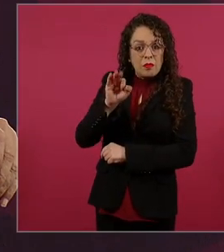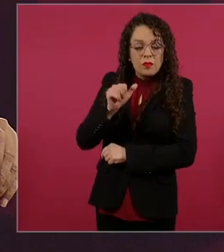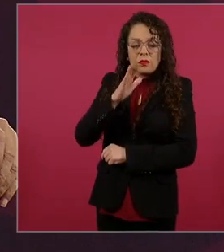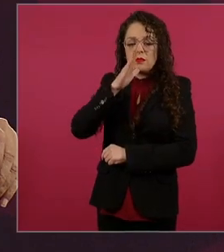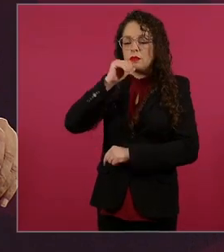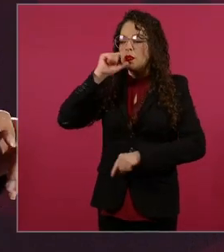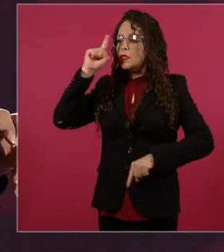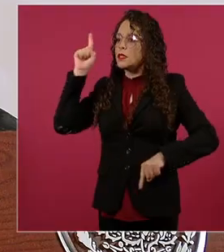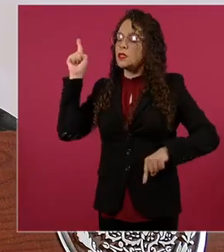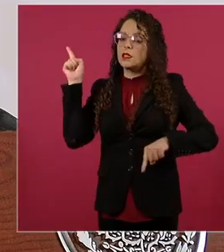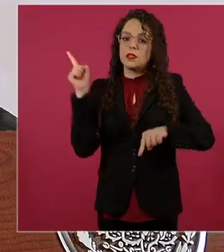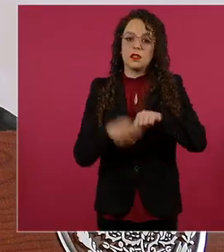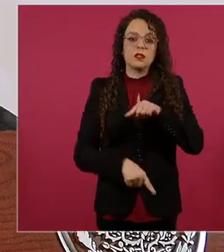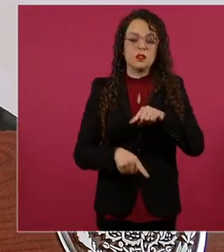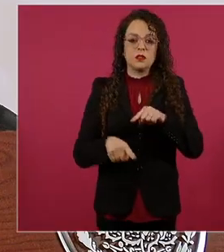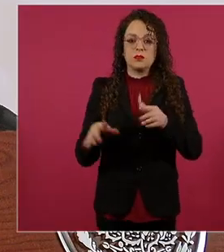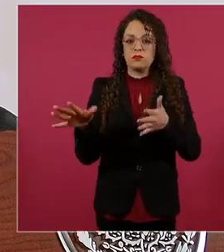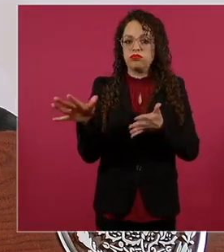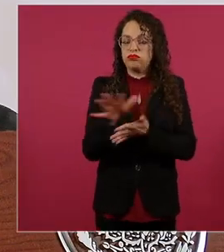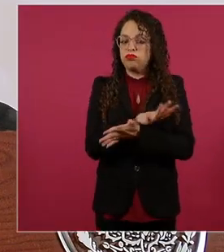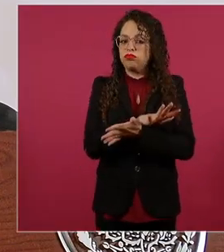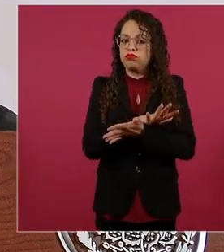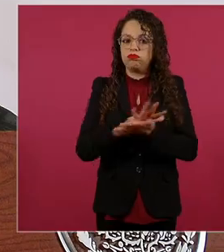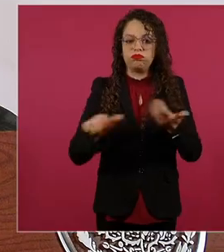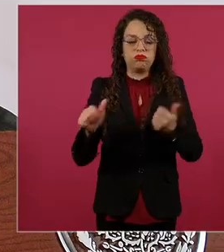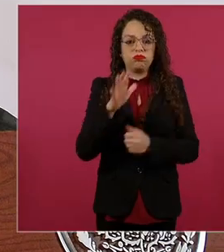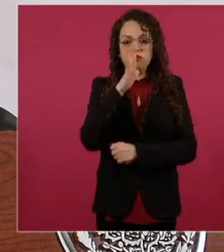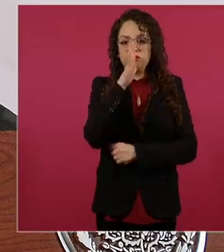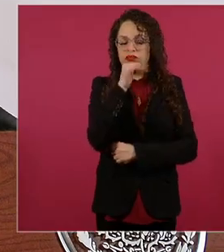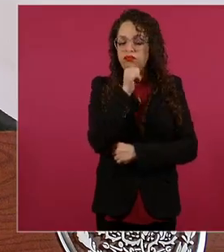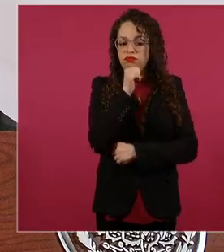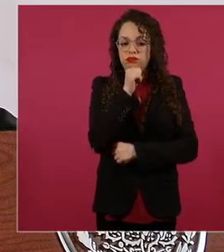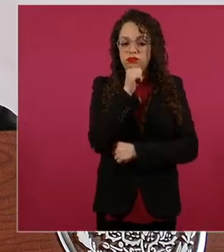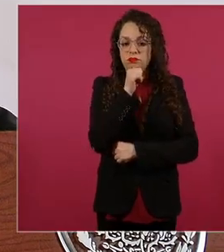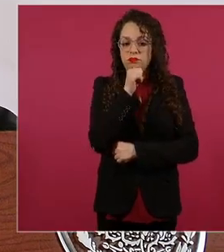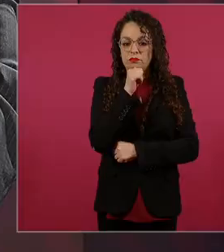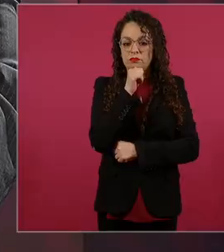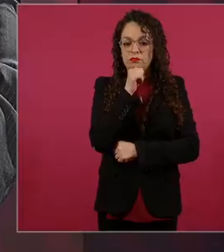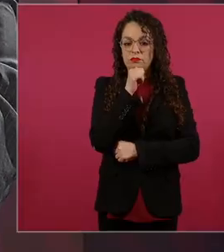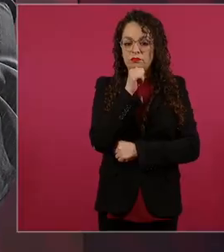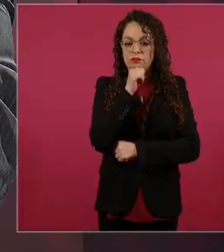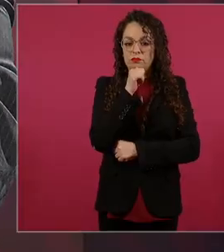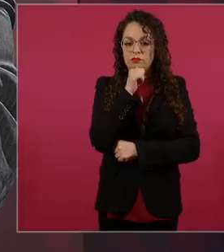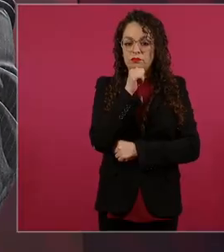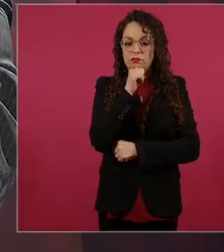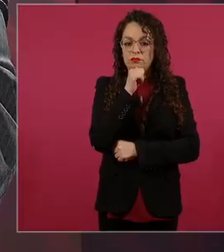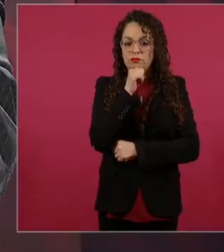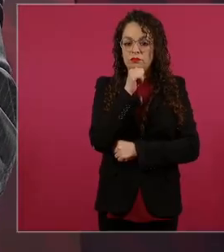les les cuento del Poder Judicial